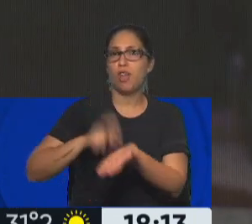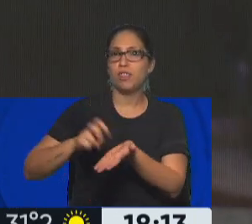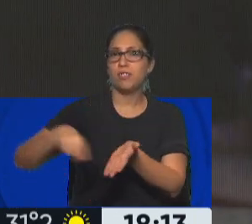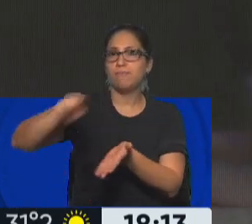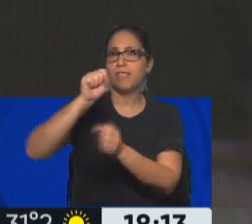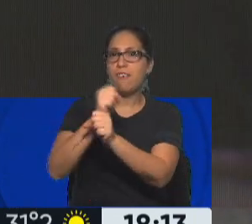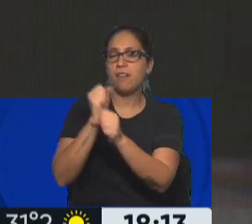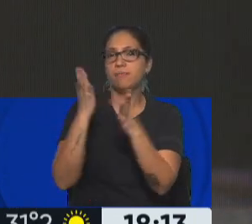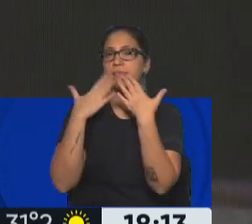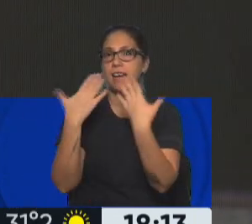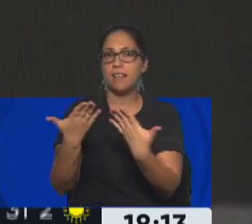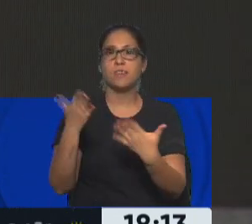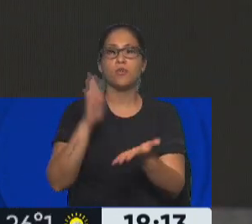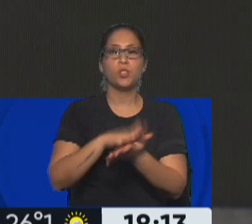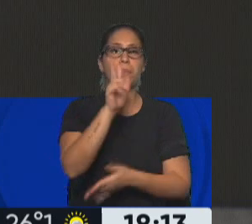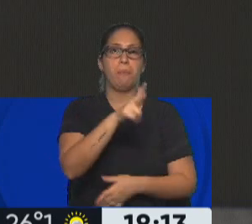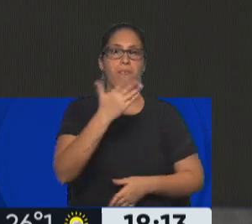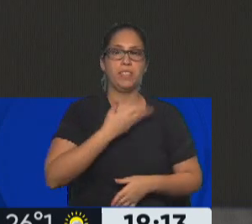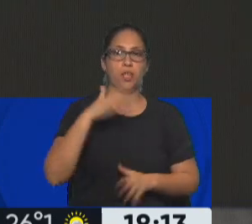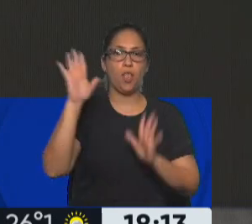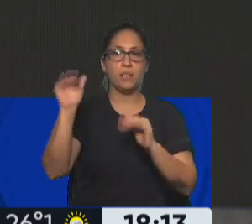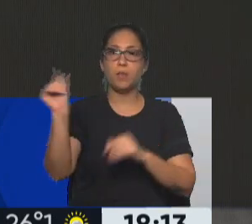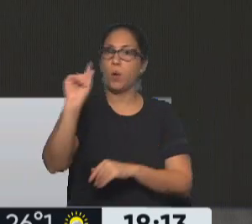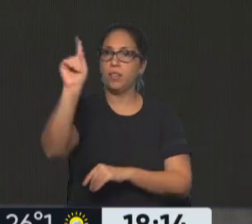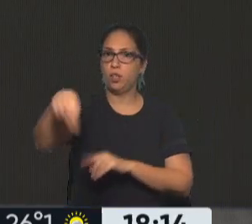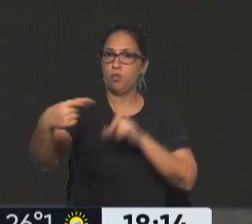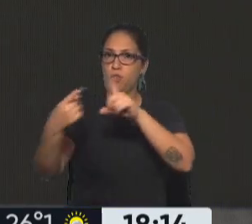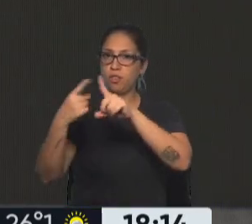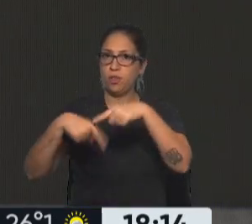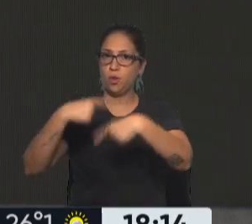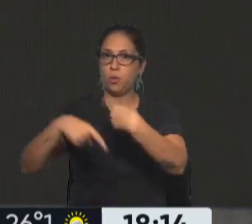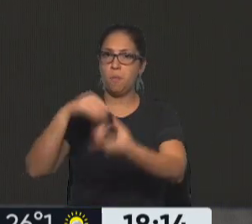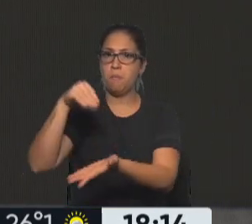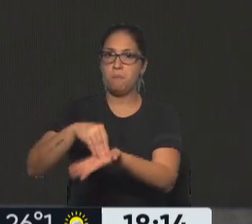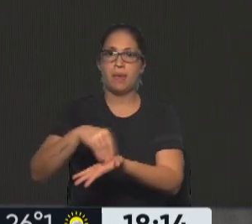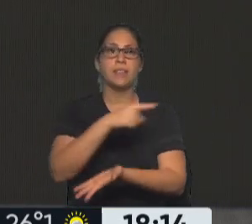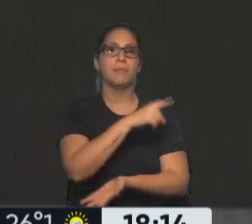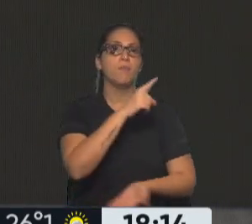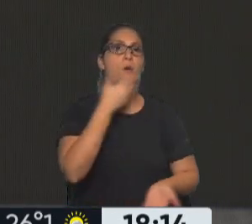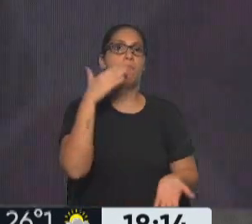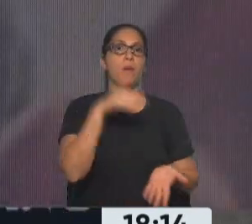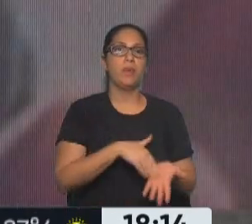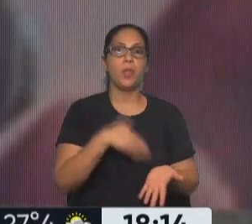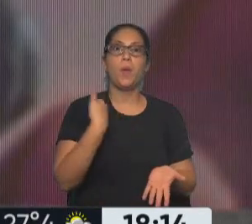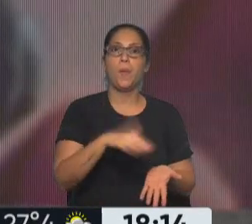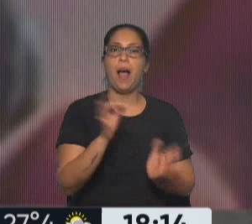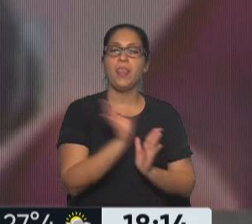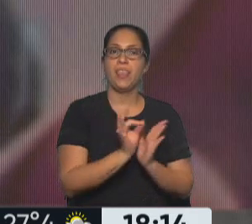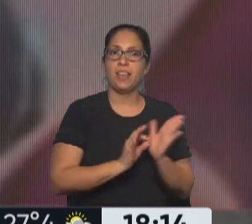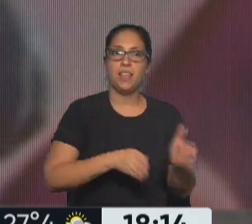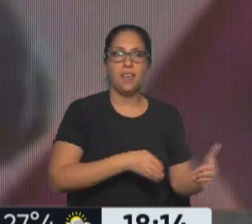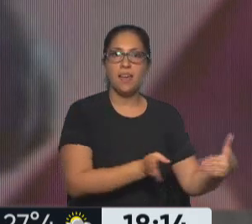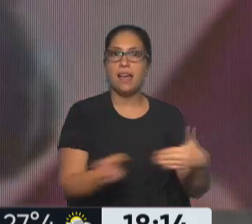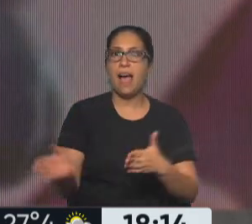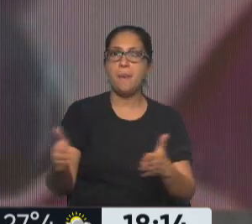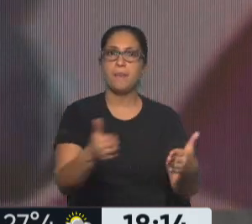la despedida del Papa Francisco. En minutos volvemos con Alejandro, más detalles y lo que prometió, los detalles de este recorrido